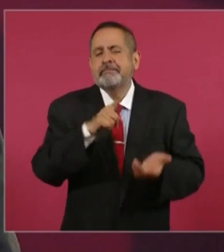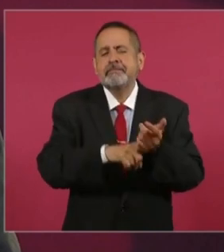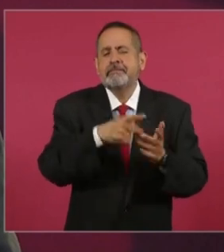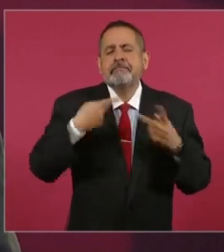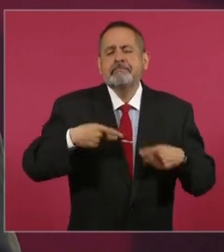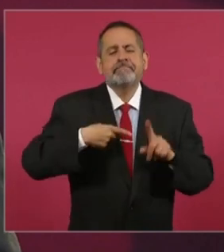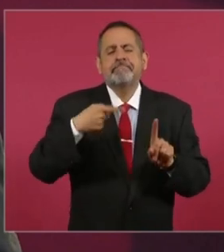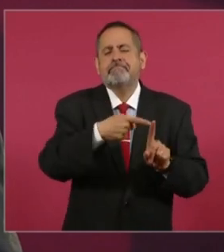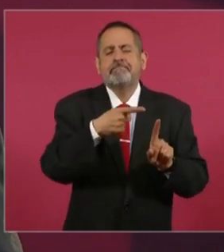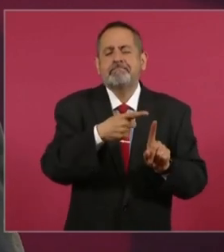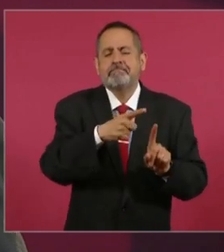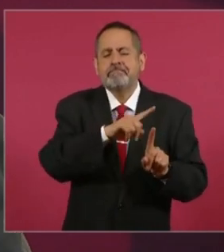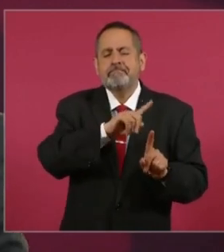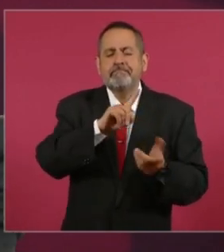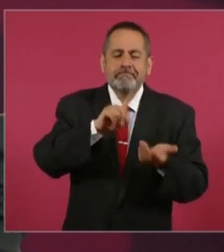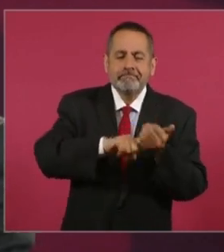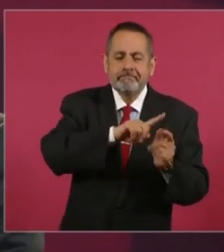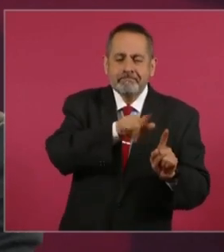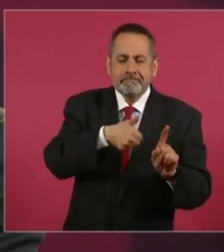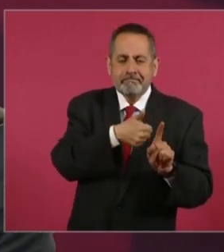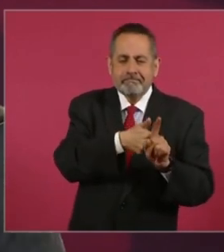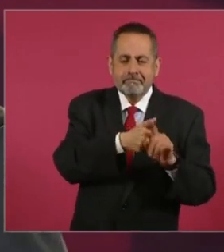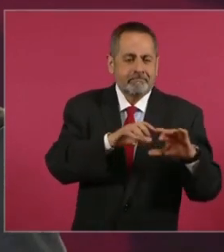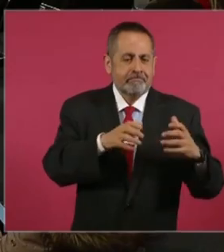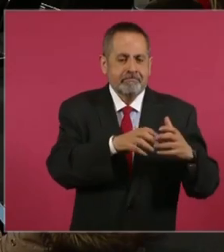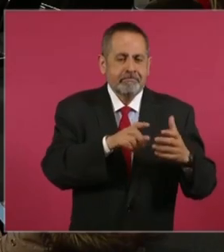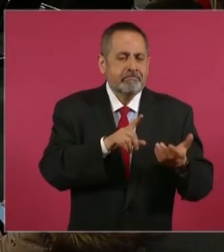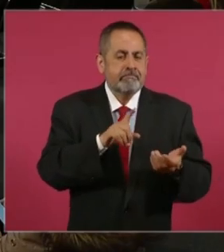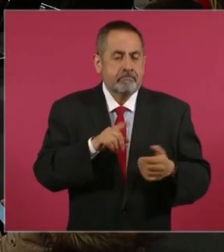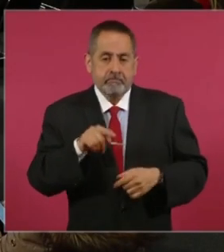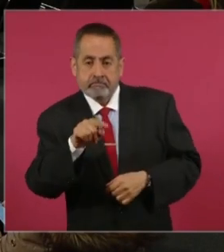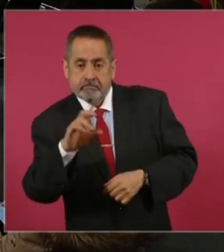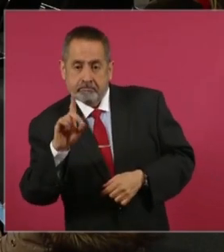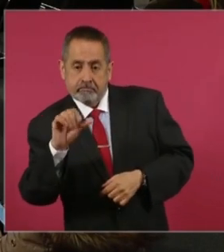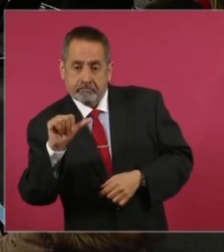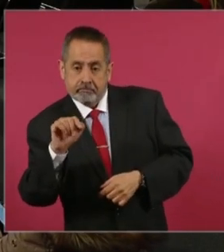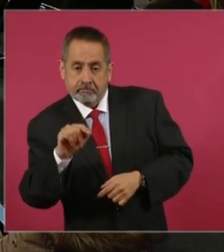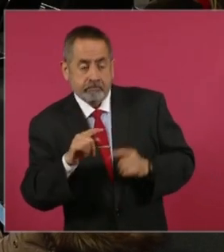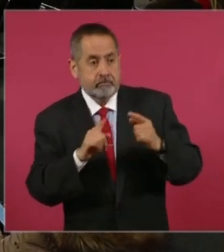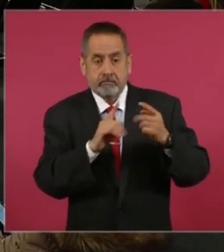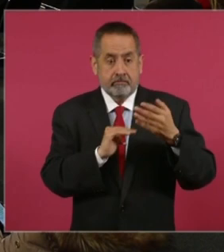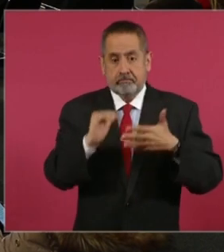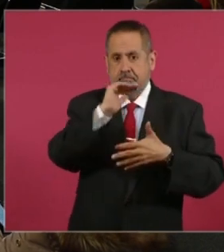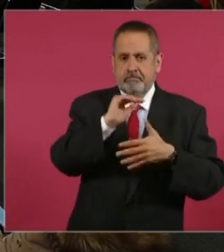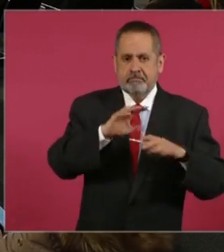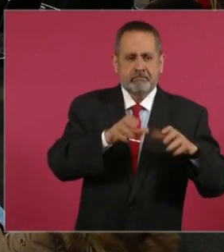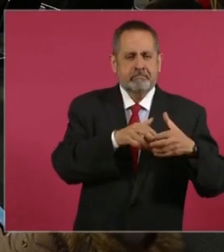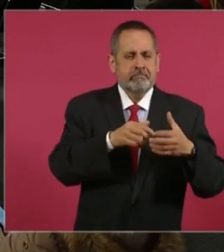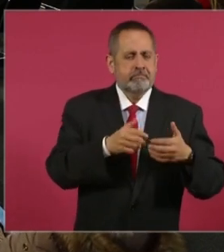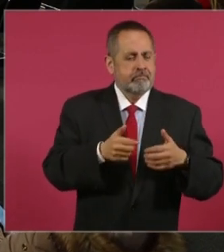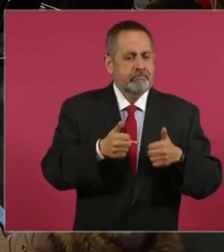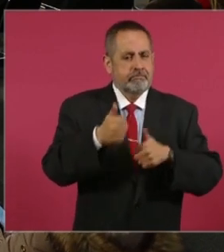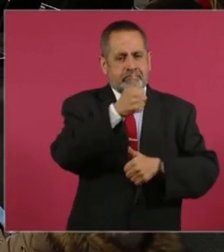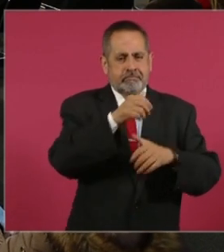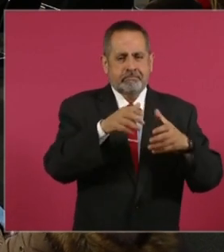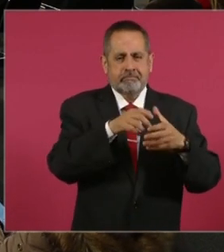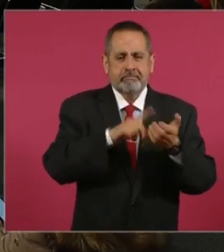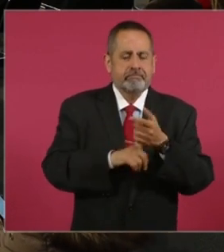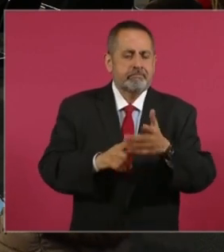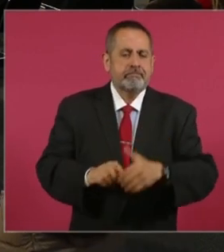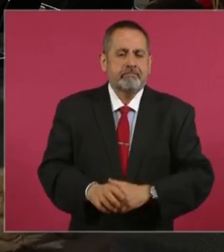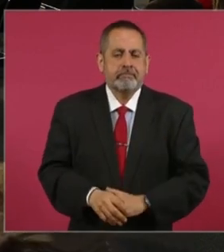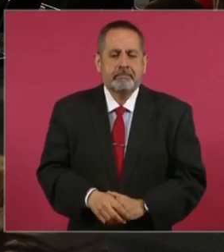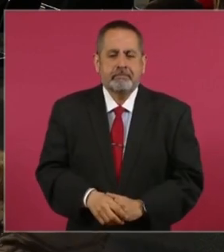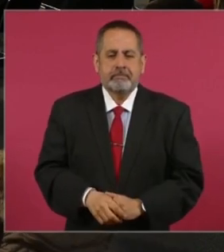periodista, es la DEA, no, más arriba, más arriba. Es